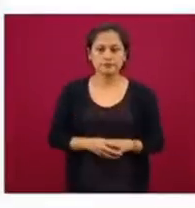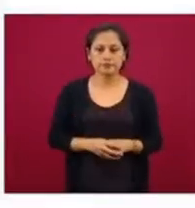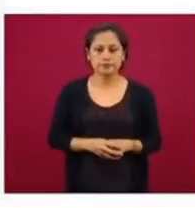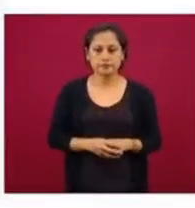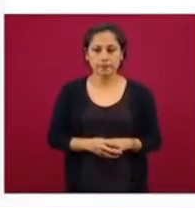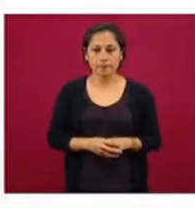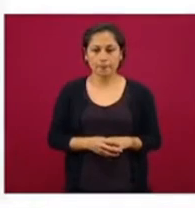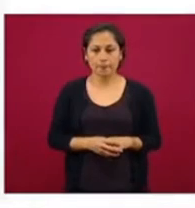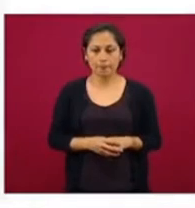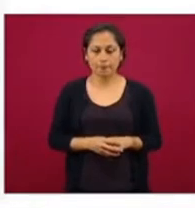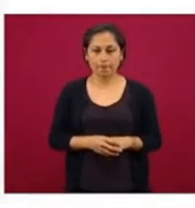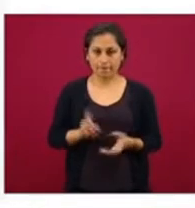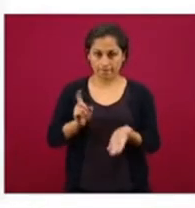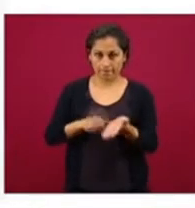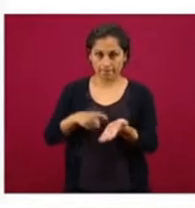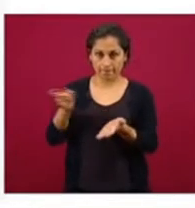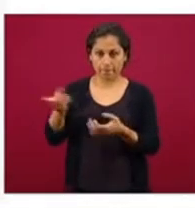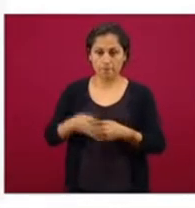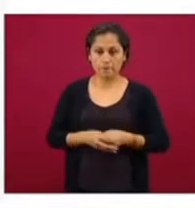Clic.